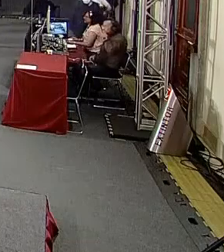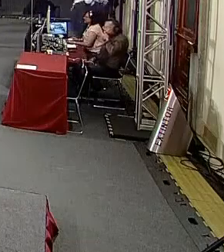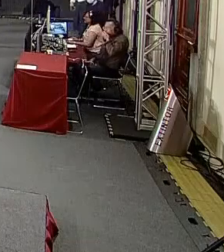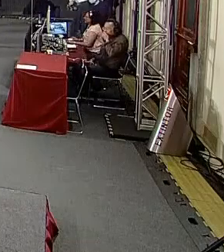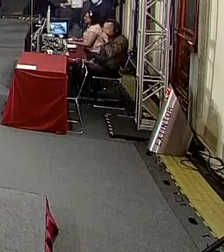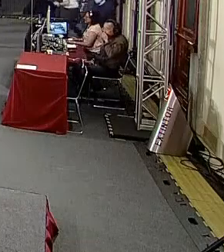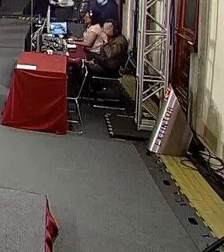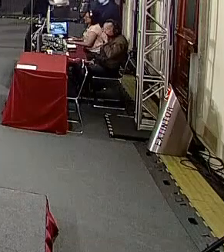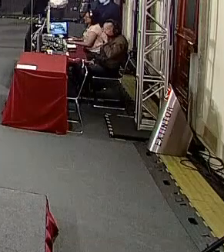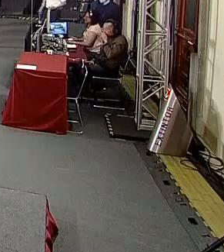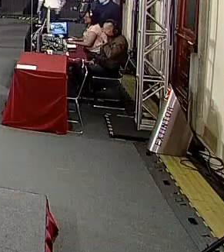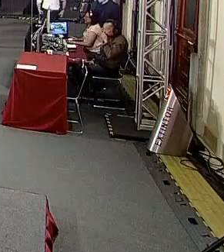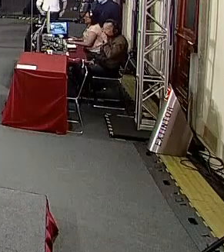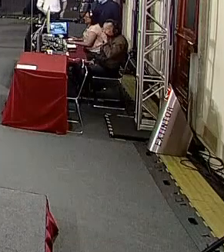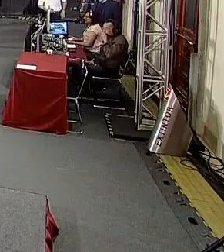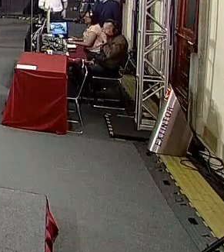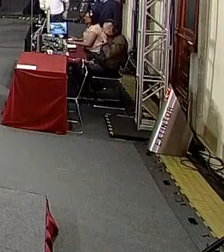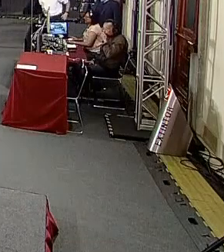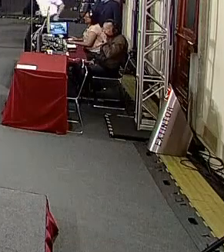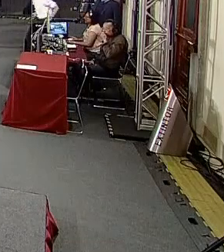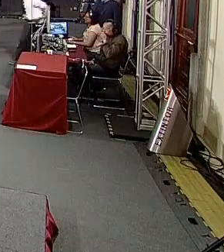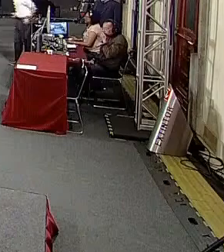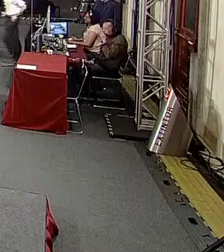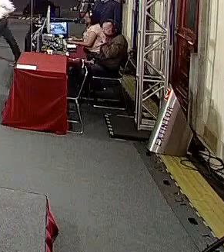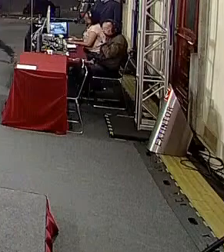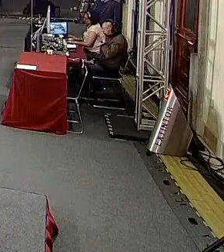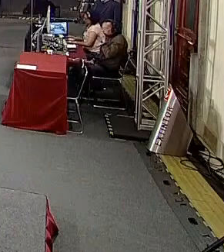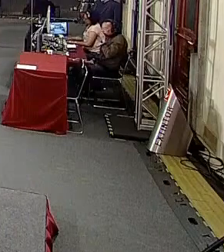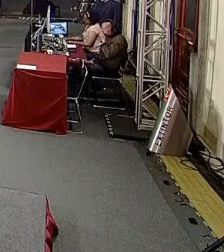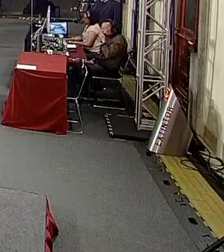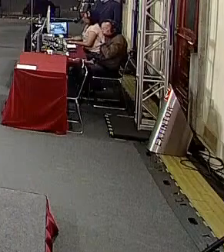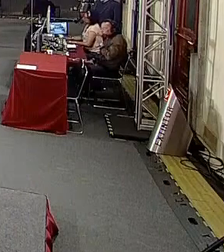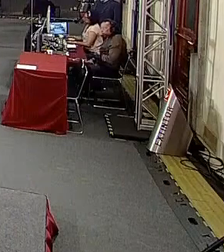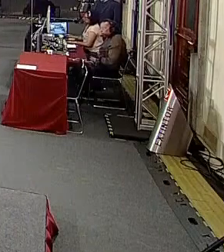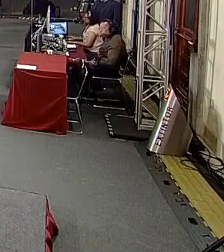siempre los ponentes temáticos.